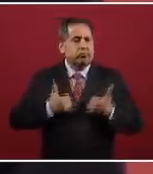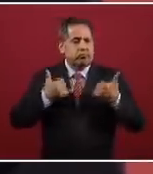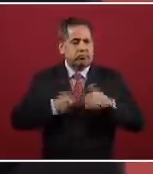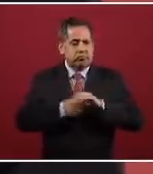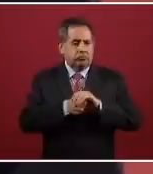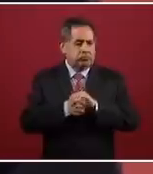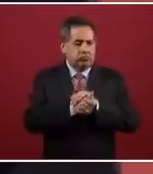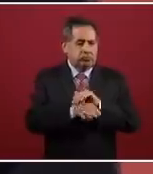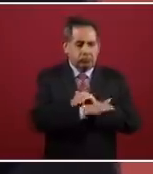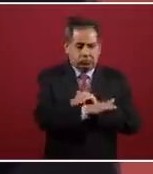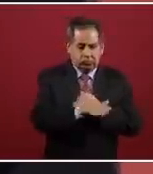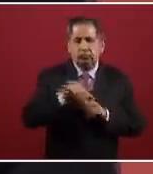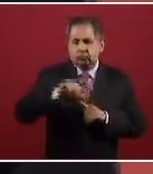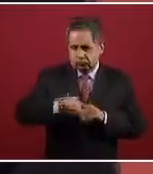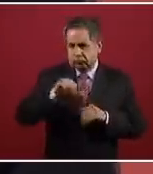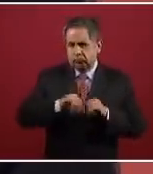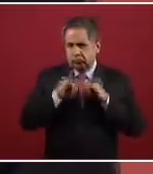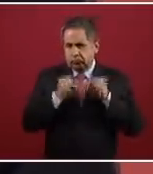de Ayotzinapa.